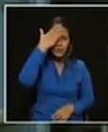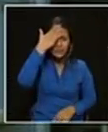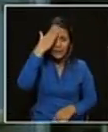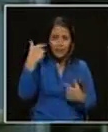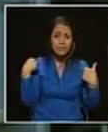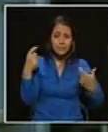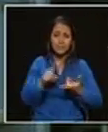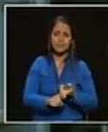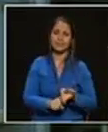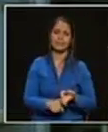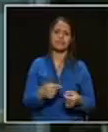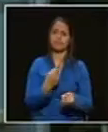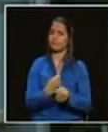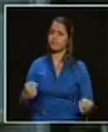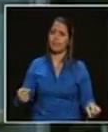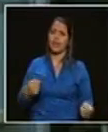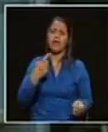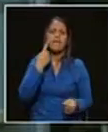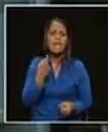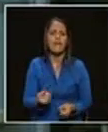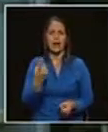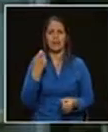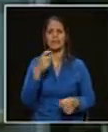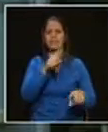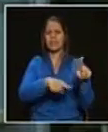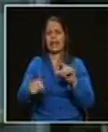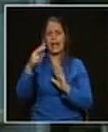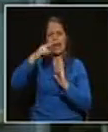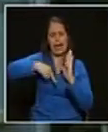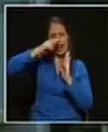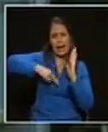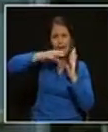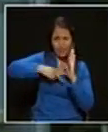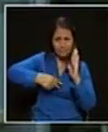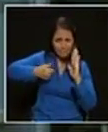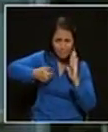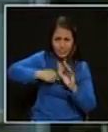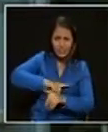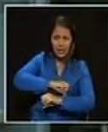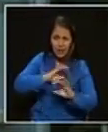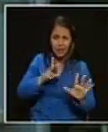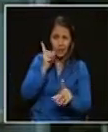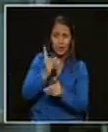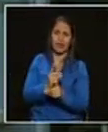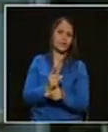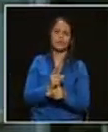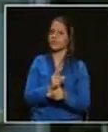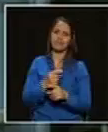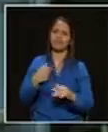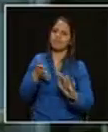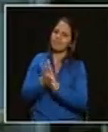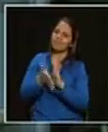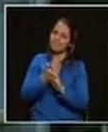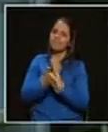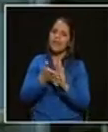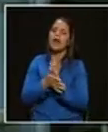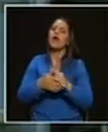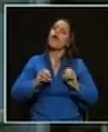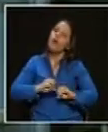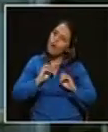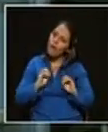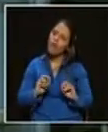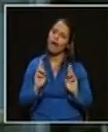gran mayoría lee muy poco. Entonces, poderles darle la información en lengua de señas es una de las cosas